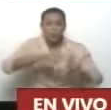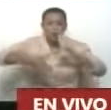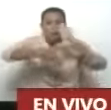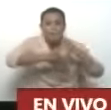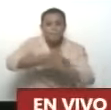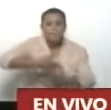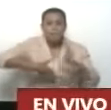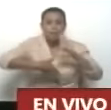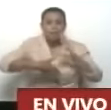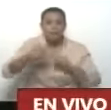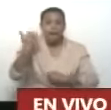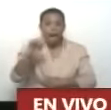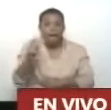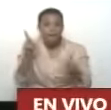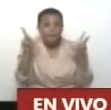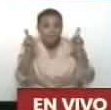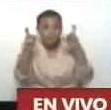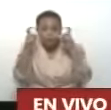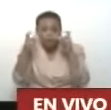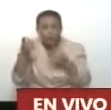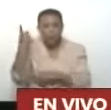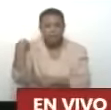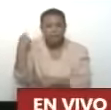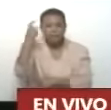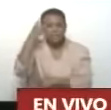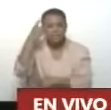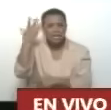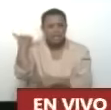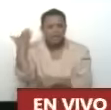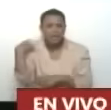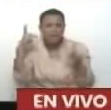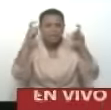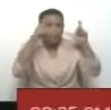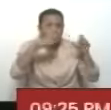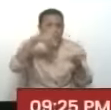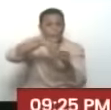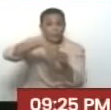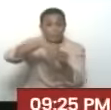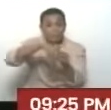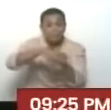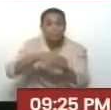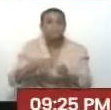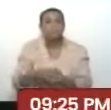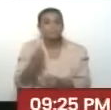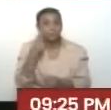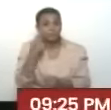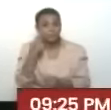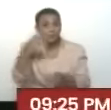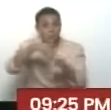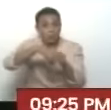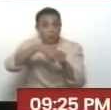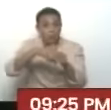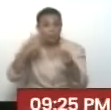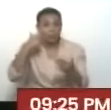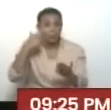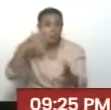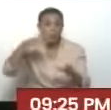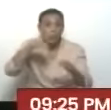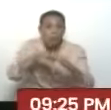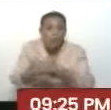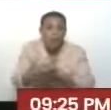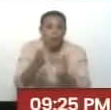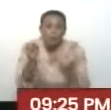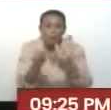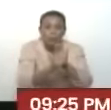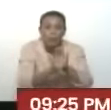fotos bellísimas de ayer, los pueblos indígenas del país votando. Hay fotos que van a quedar como